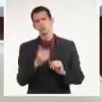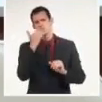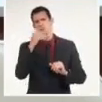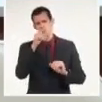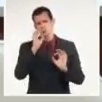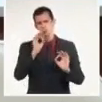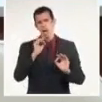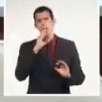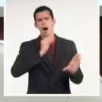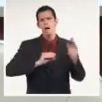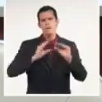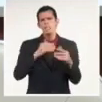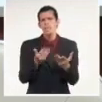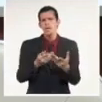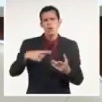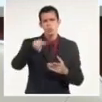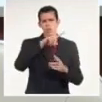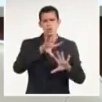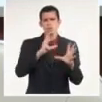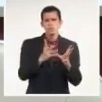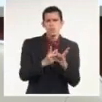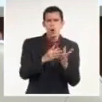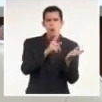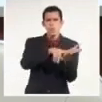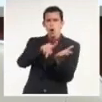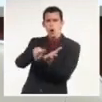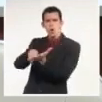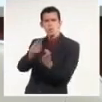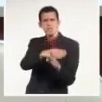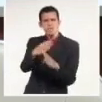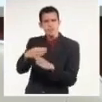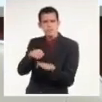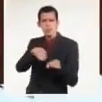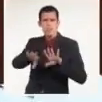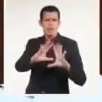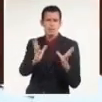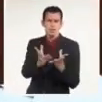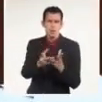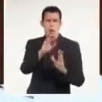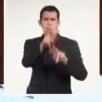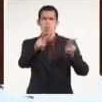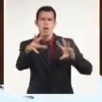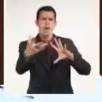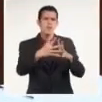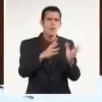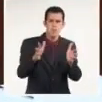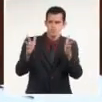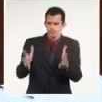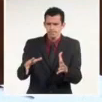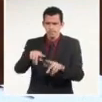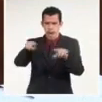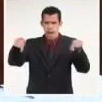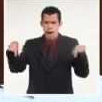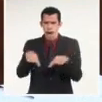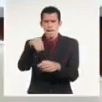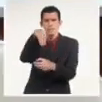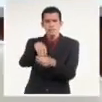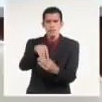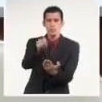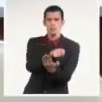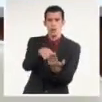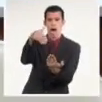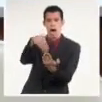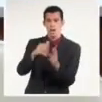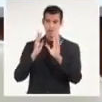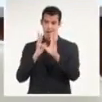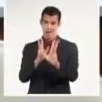proceso del Código de la Familia o de la votación o del referendo del Código de la Familia. Nosotros ya en la base tenemos toda la